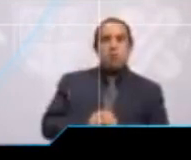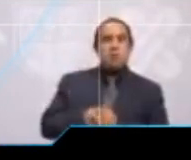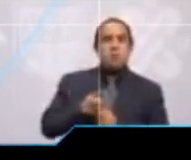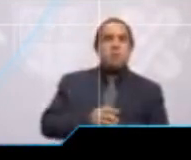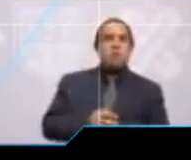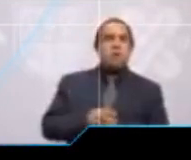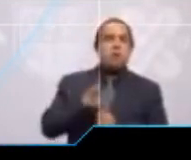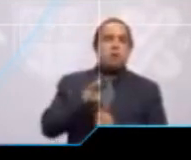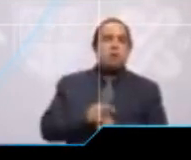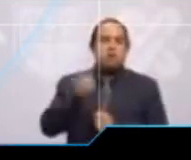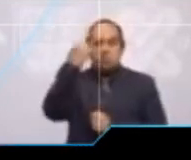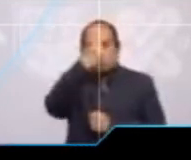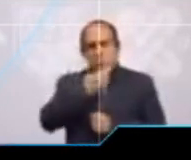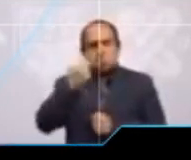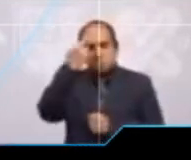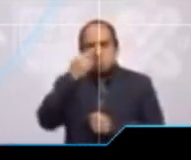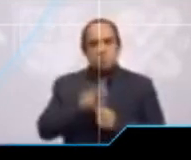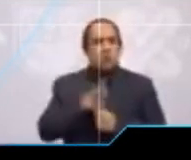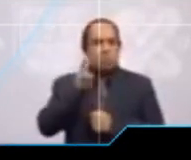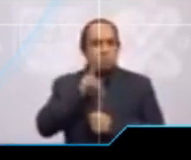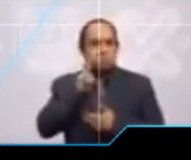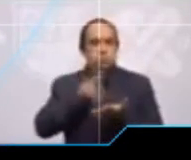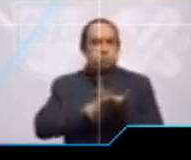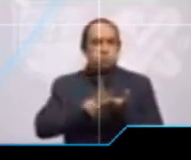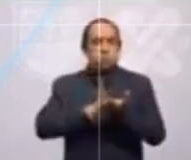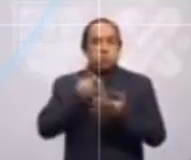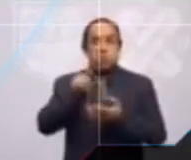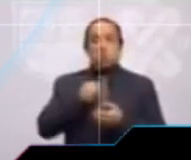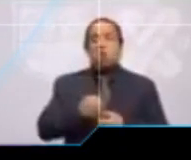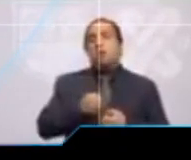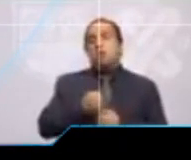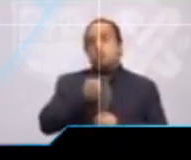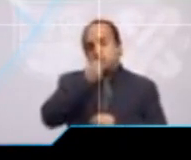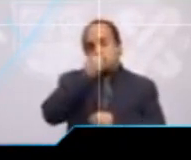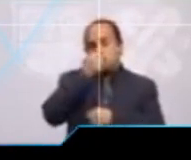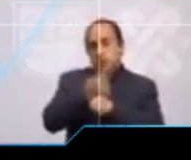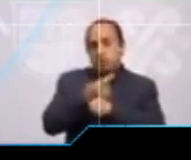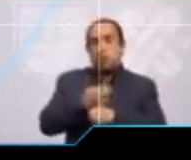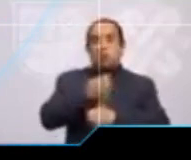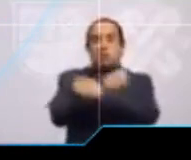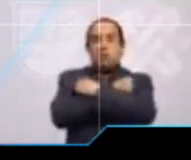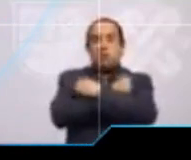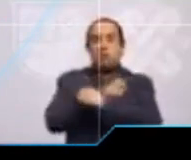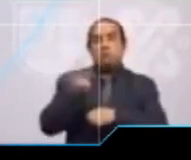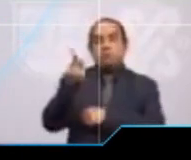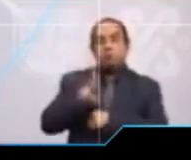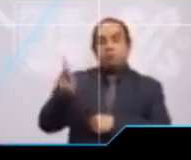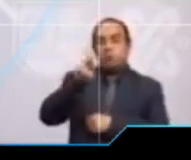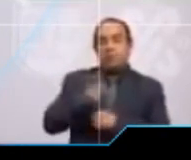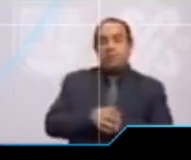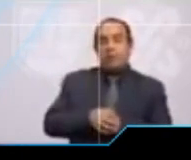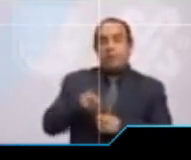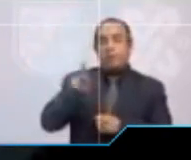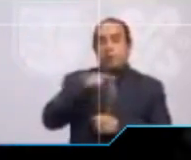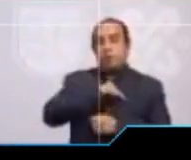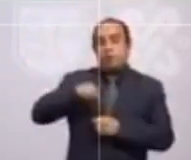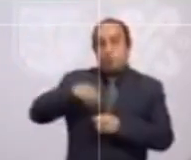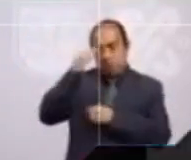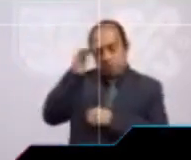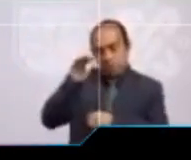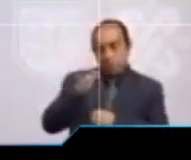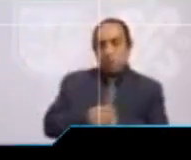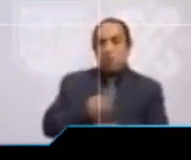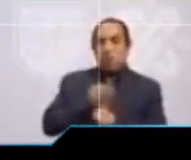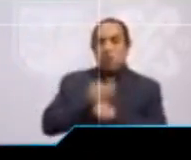una verificación y en contacto también con la Secretaría de Educación Pública. Pero hasta donde sabemos, y justo lo